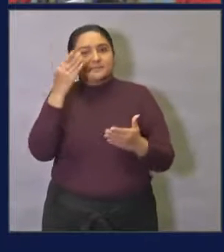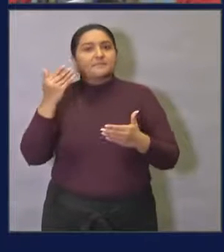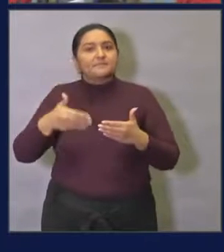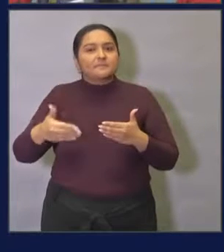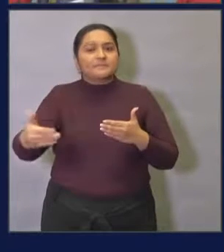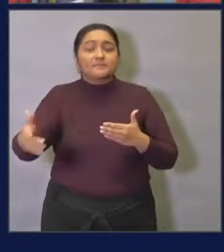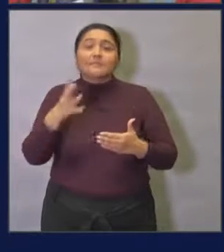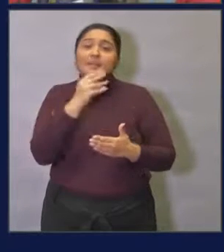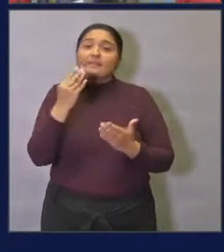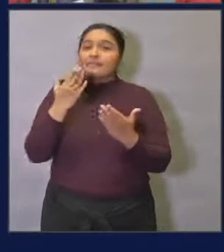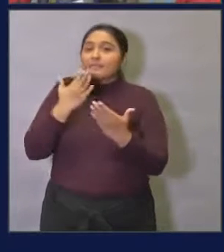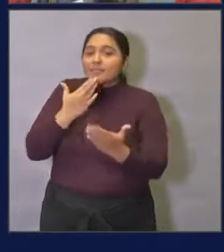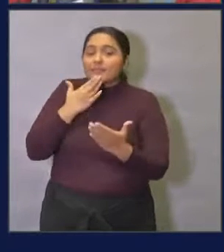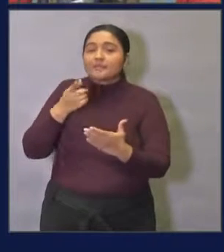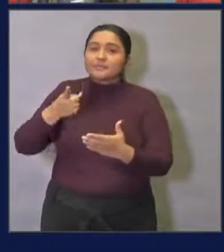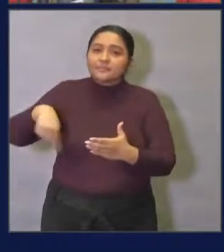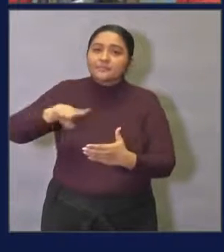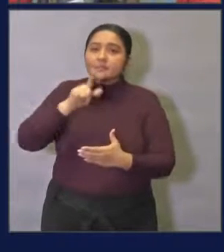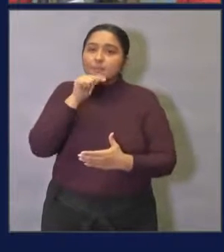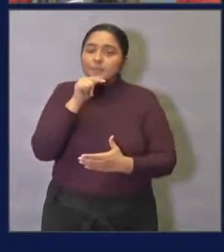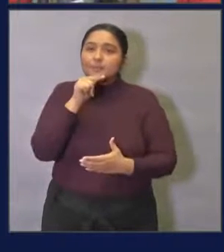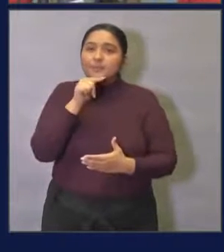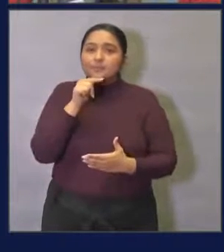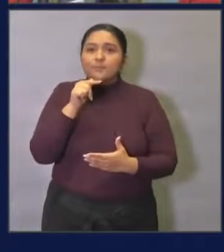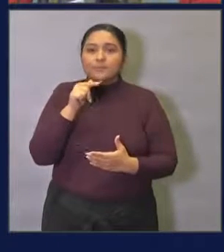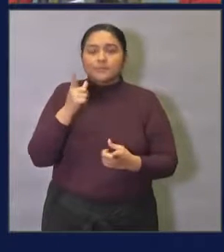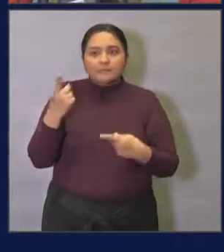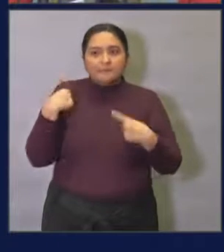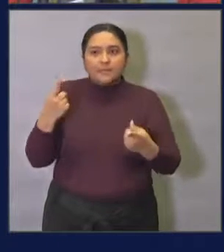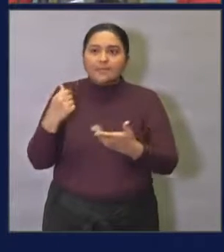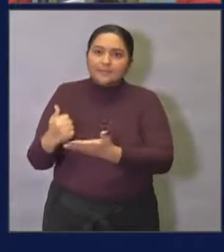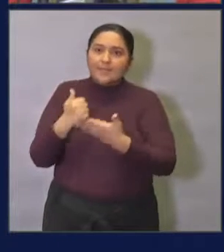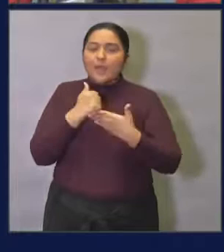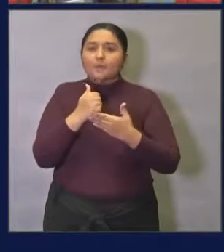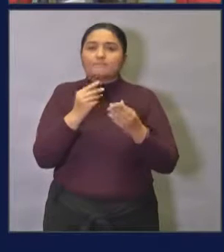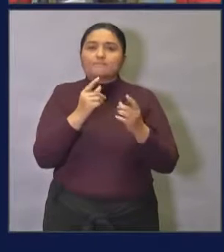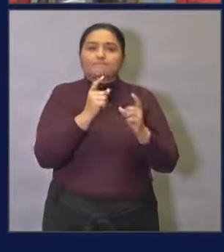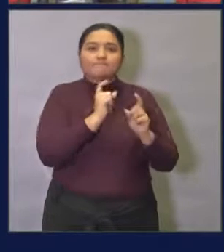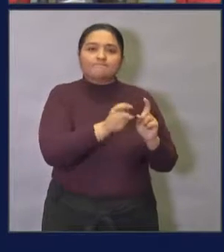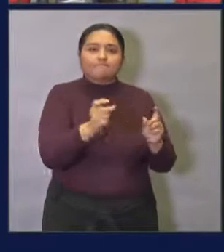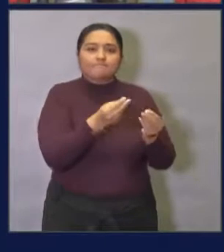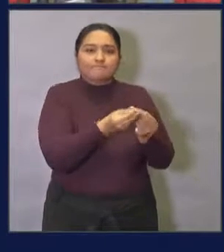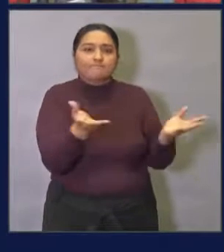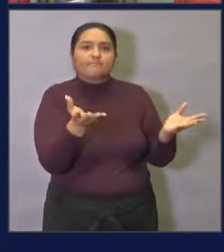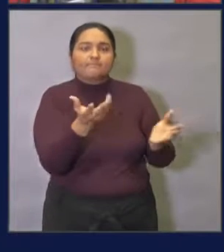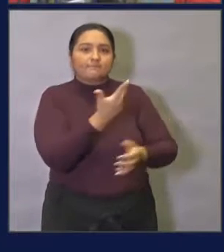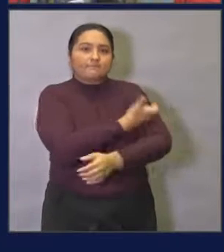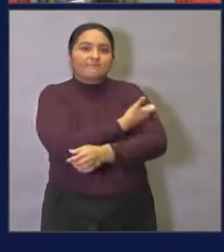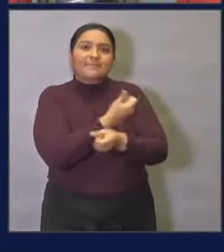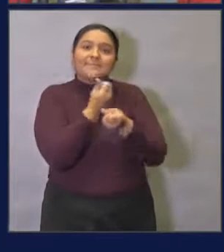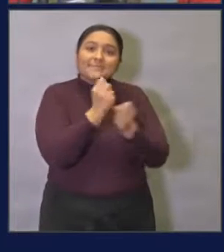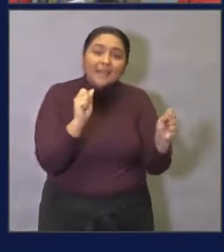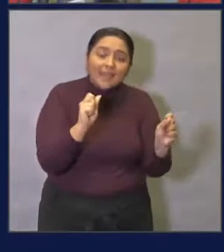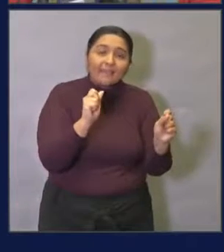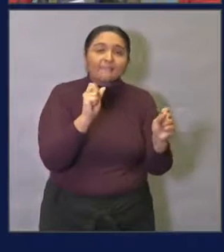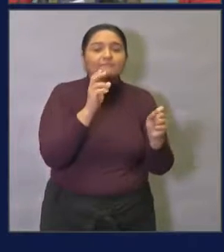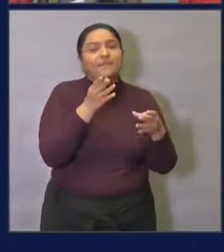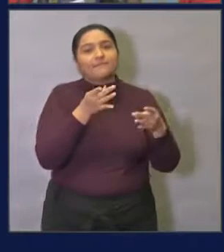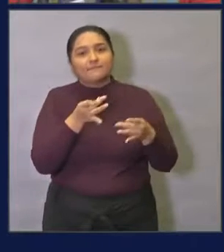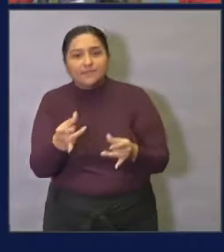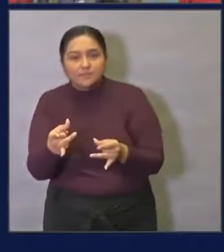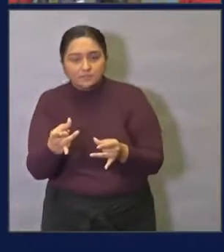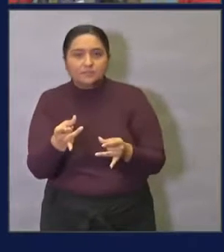las personas que se han unido en ayudarnos a distribuir las vacunas de manera segura, eficiente